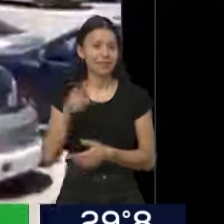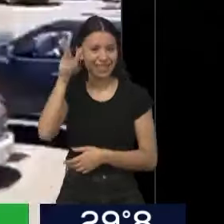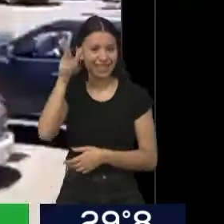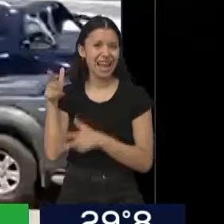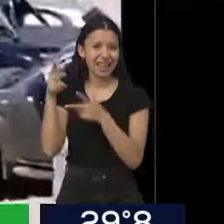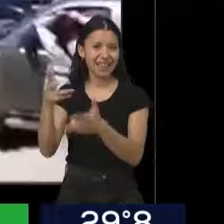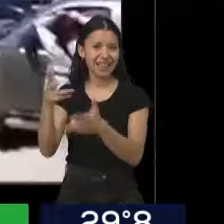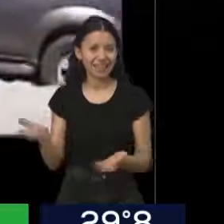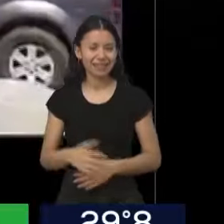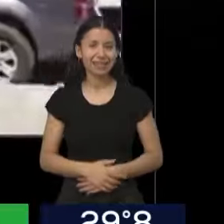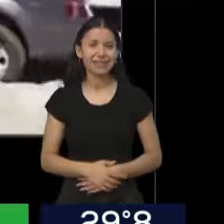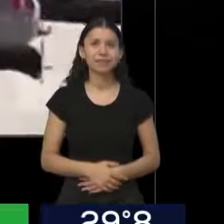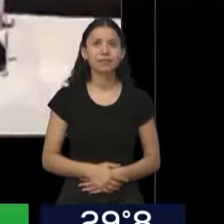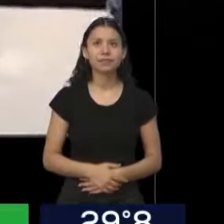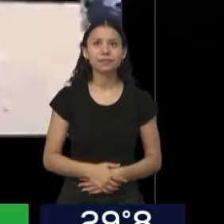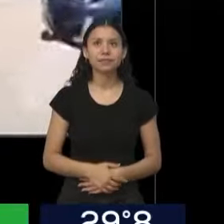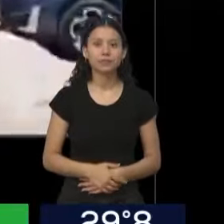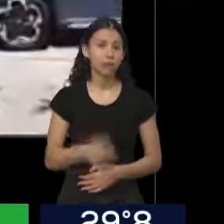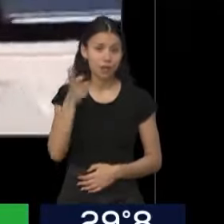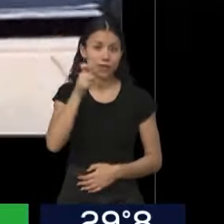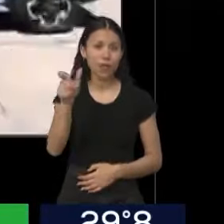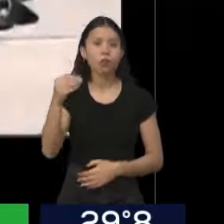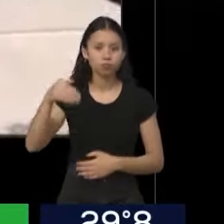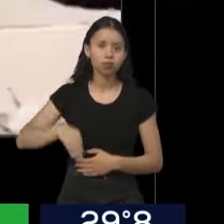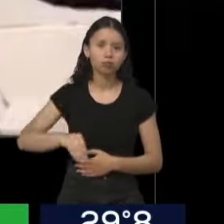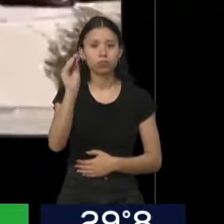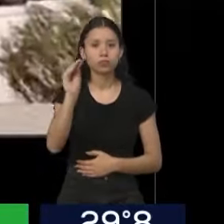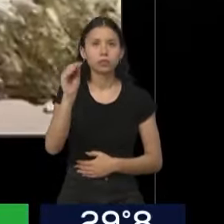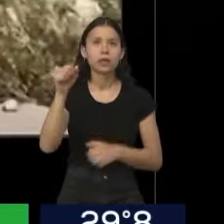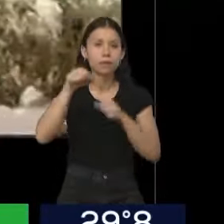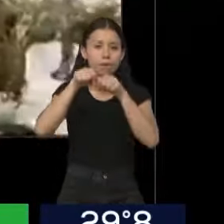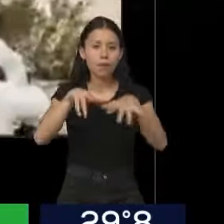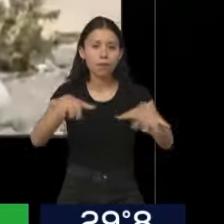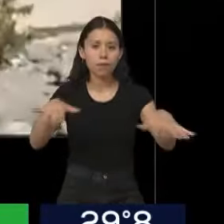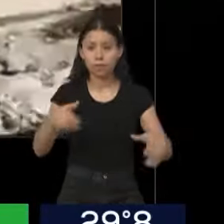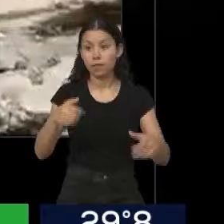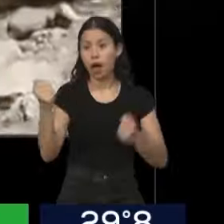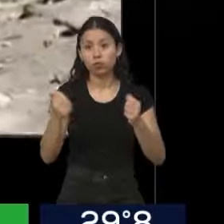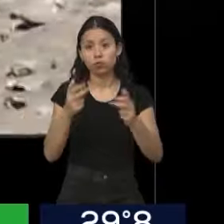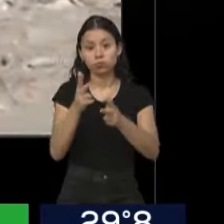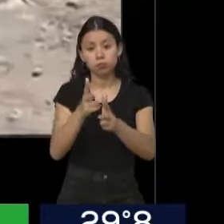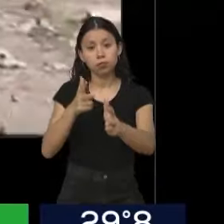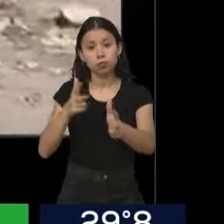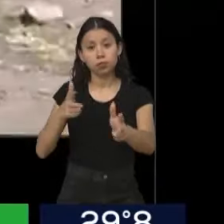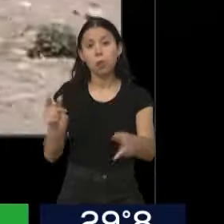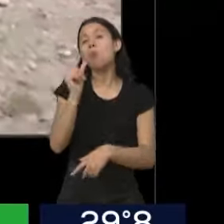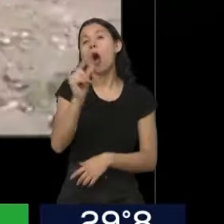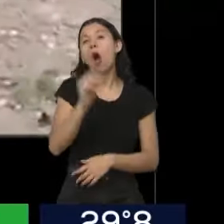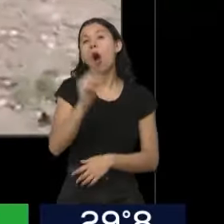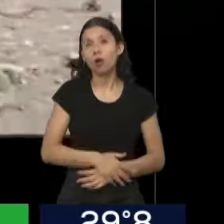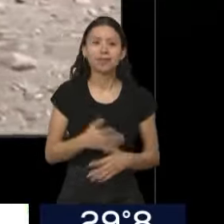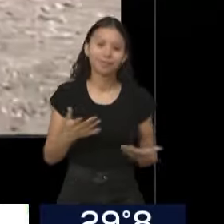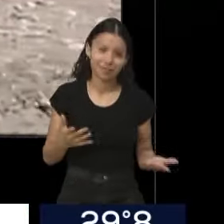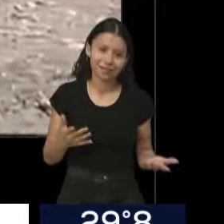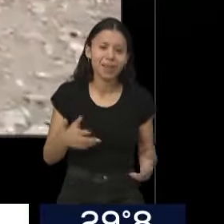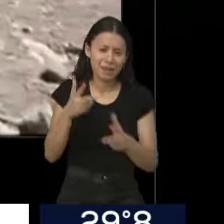Argentina, Libertadores y demás. Este veo que es el que se ha viralizado. Hay algunos autos, ¿eh? ¿Uno, te parece? Algunos.